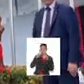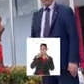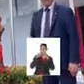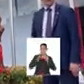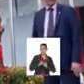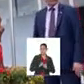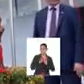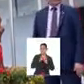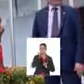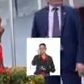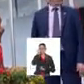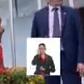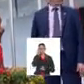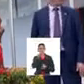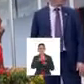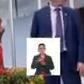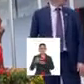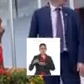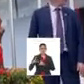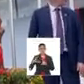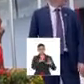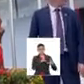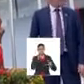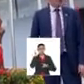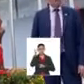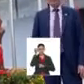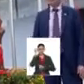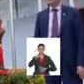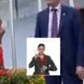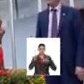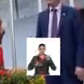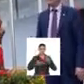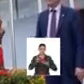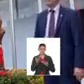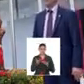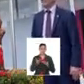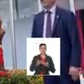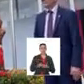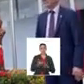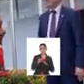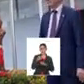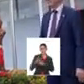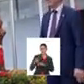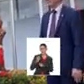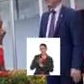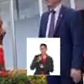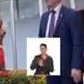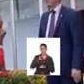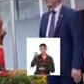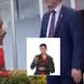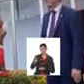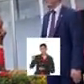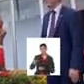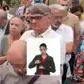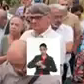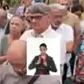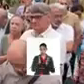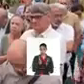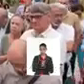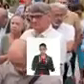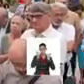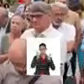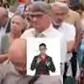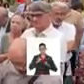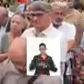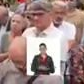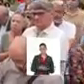las imágenes, las conferencias y actividades. Muchas manos anónimas están detrás de este resultado. En